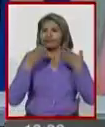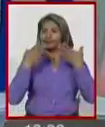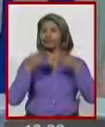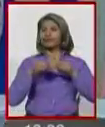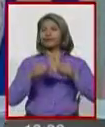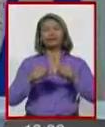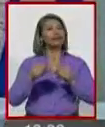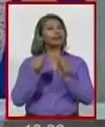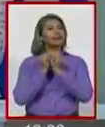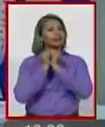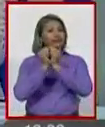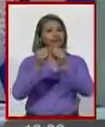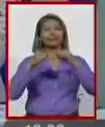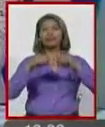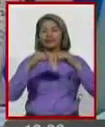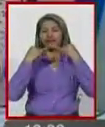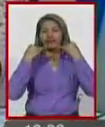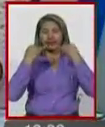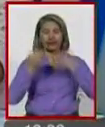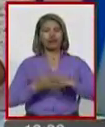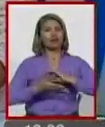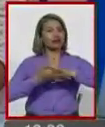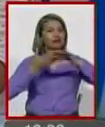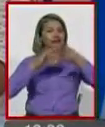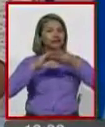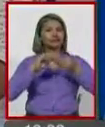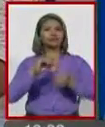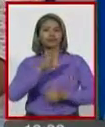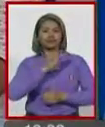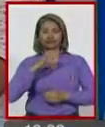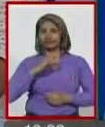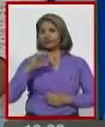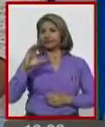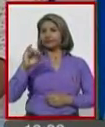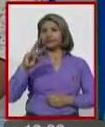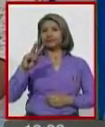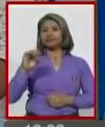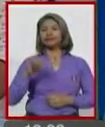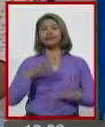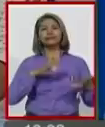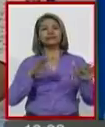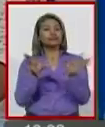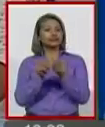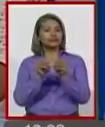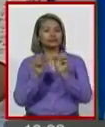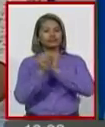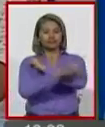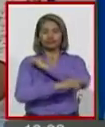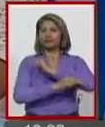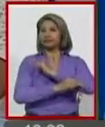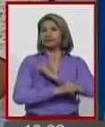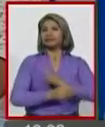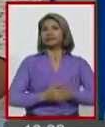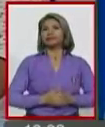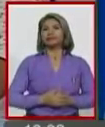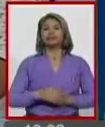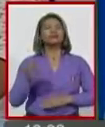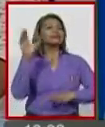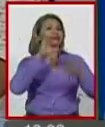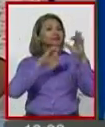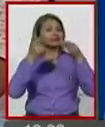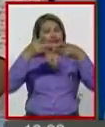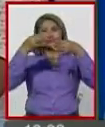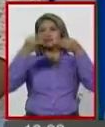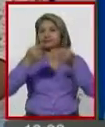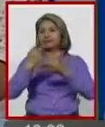Muchísimas gracias por su compañía. Continuamos con la información y les contamos que el Comité Cívico realizará una reunión a nivel nacional. Se